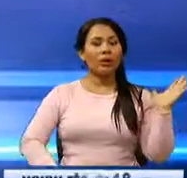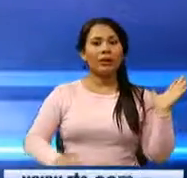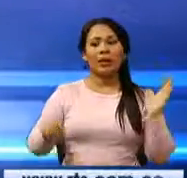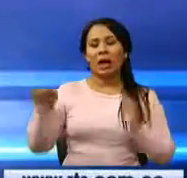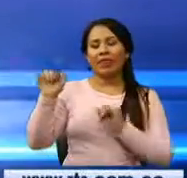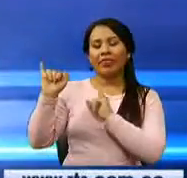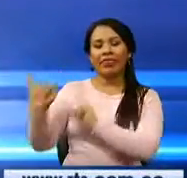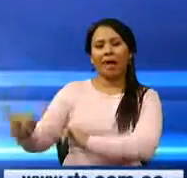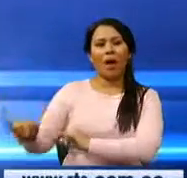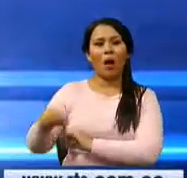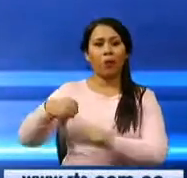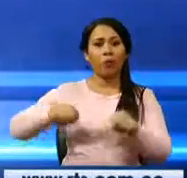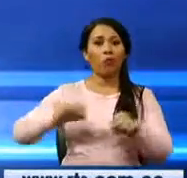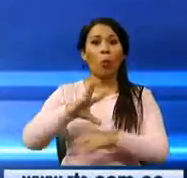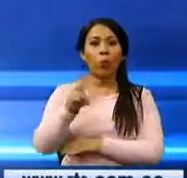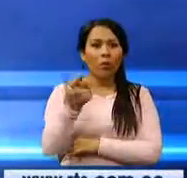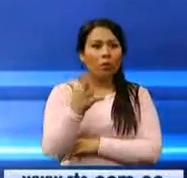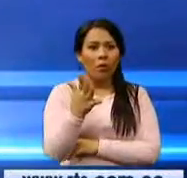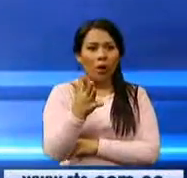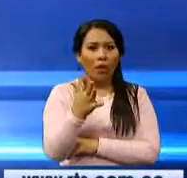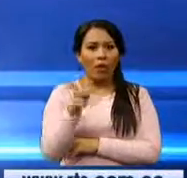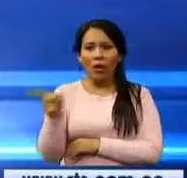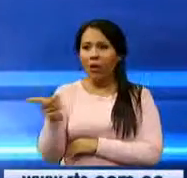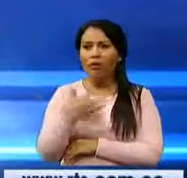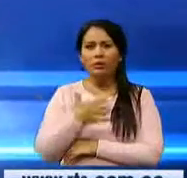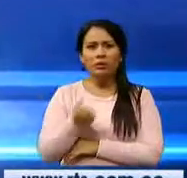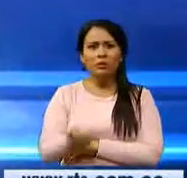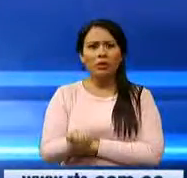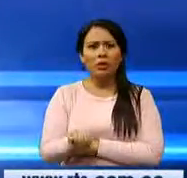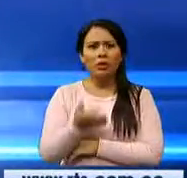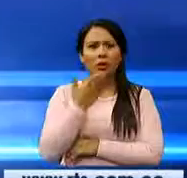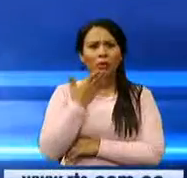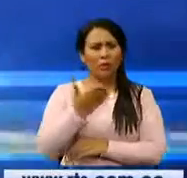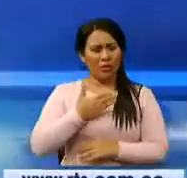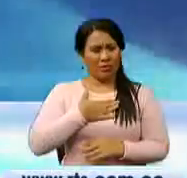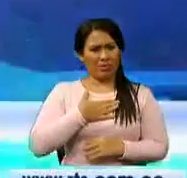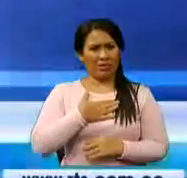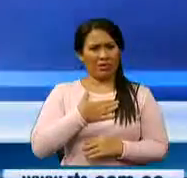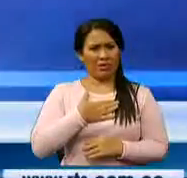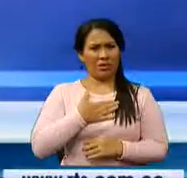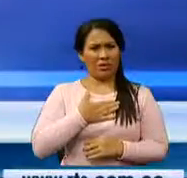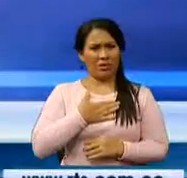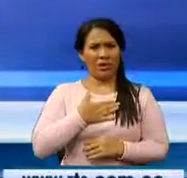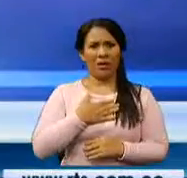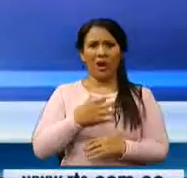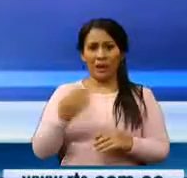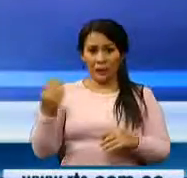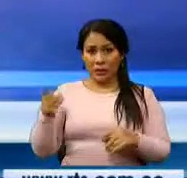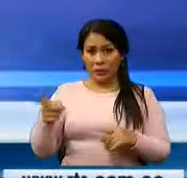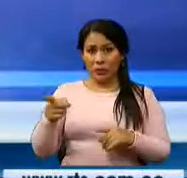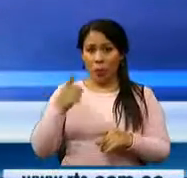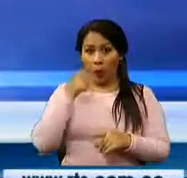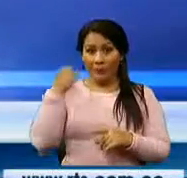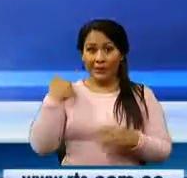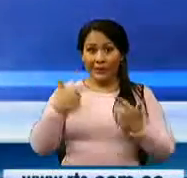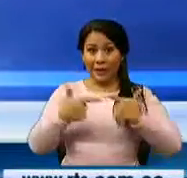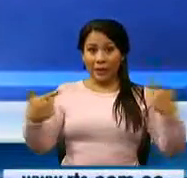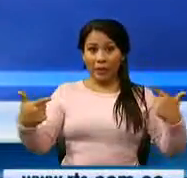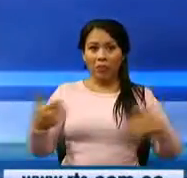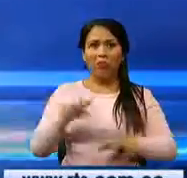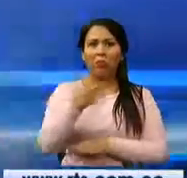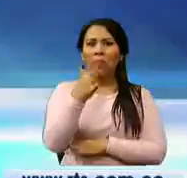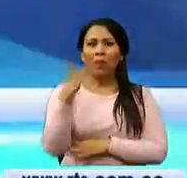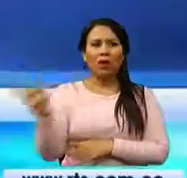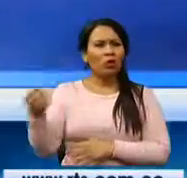así nomás, y se lo volvían, seguían ellos ahí. Eso no le ponía ahí. Que sepa, no tenía enemigo. ¿Comentó algo él? No. Si él todos